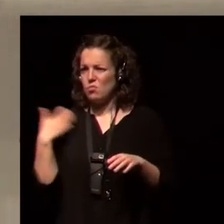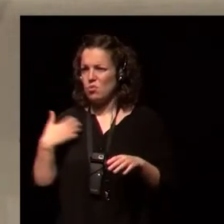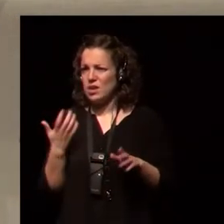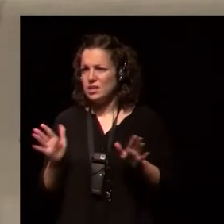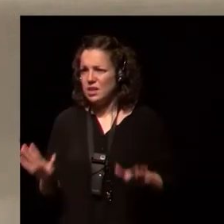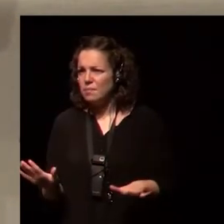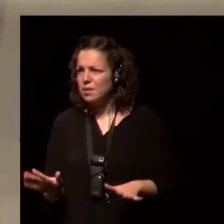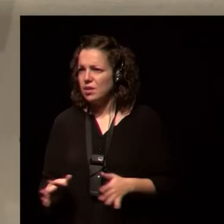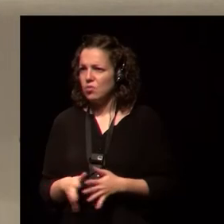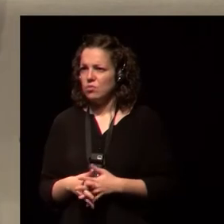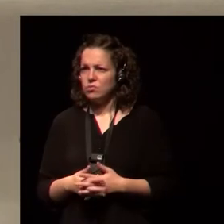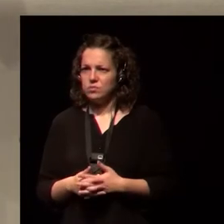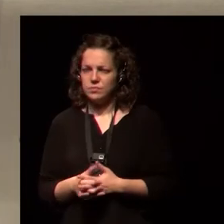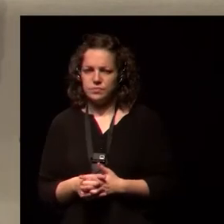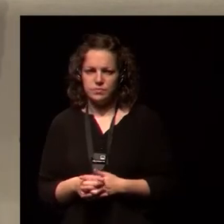pero